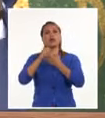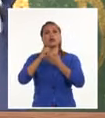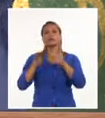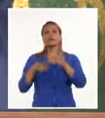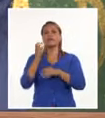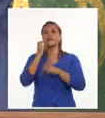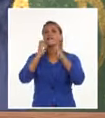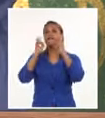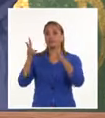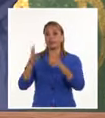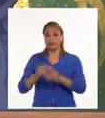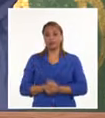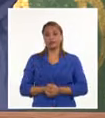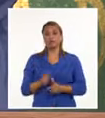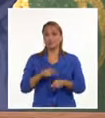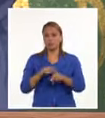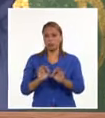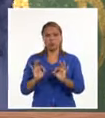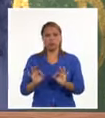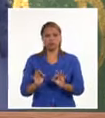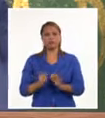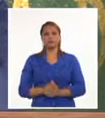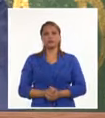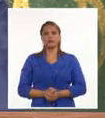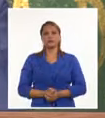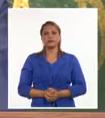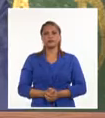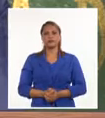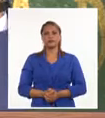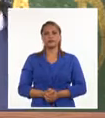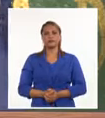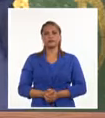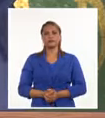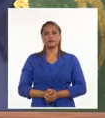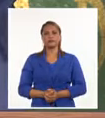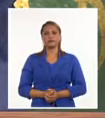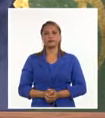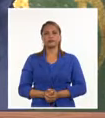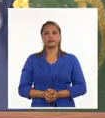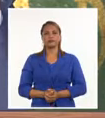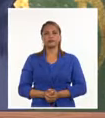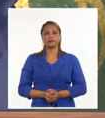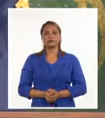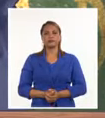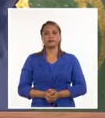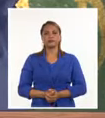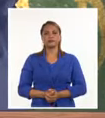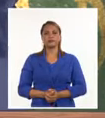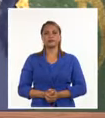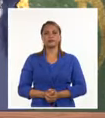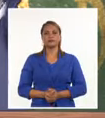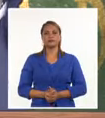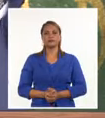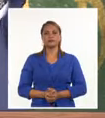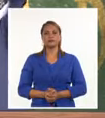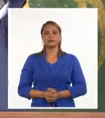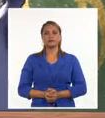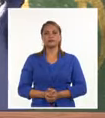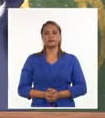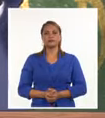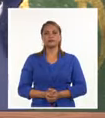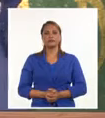en estas circunstancias. Y no es menor de ninguna manera las posiciones